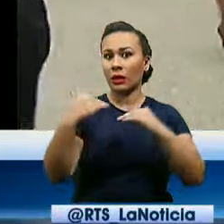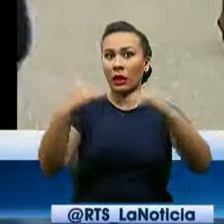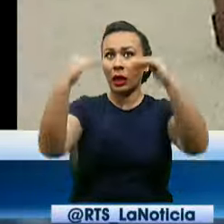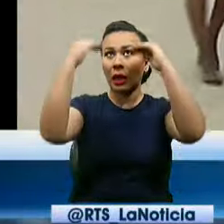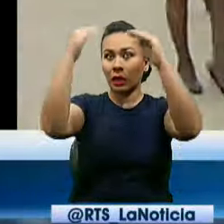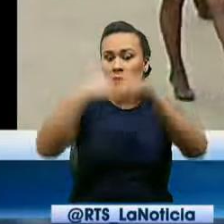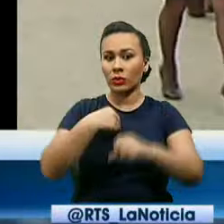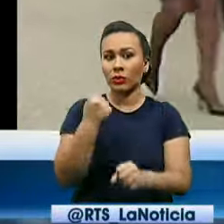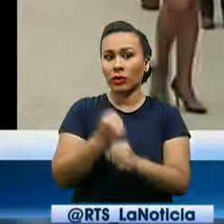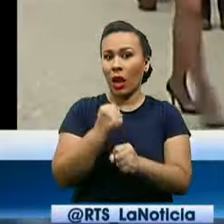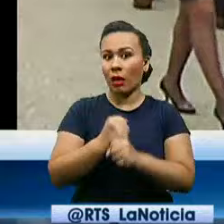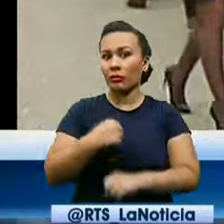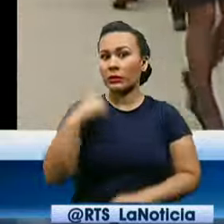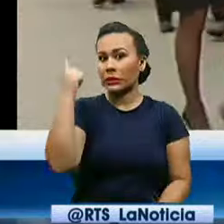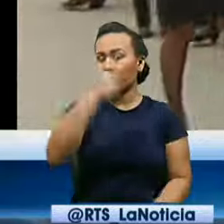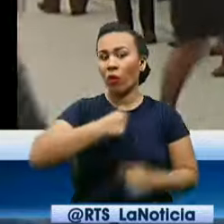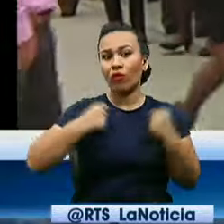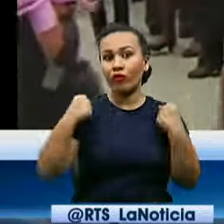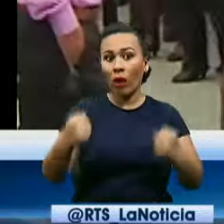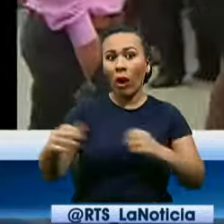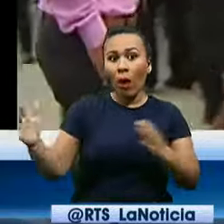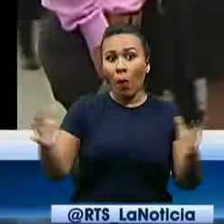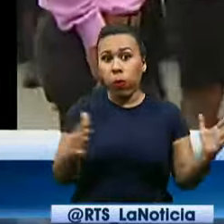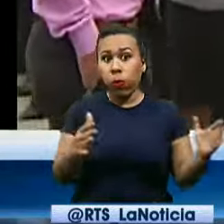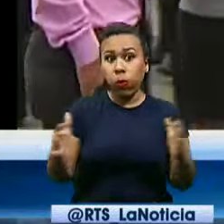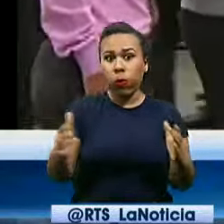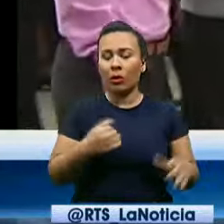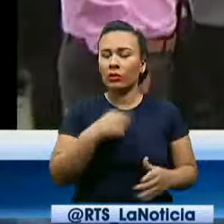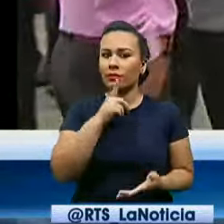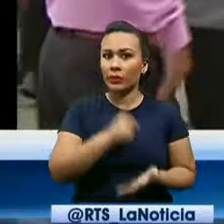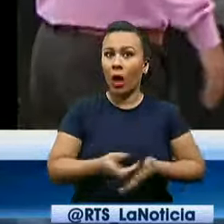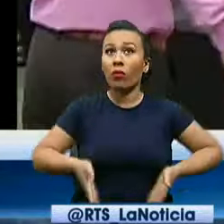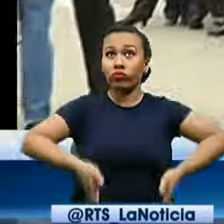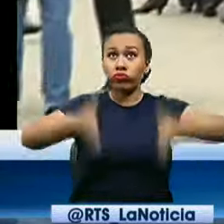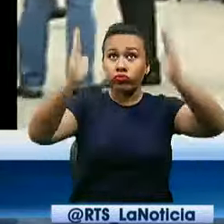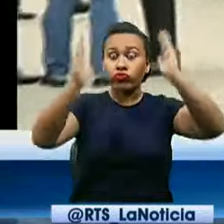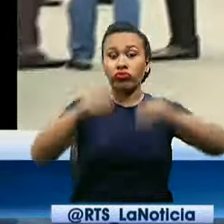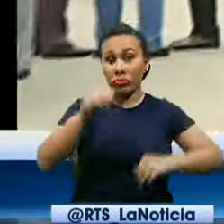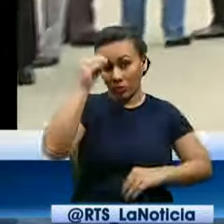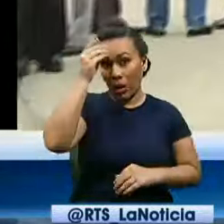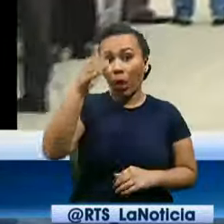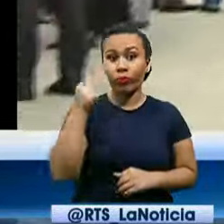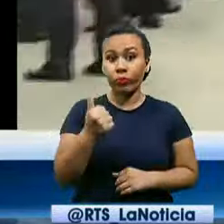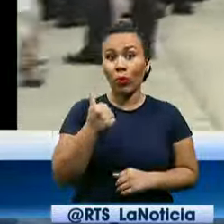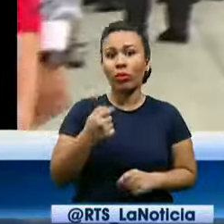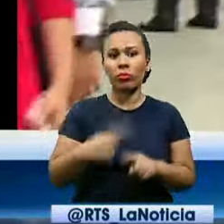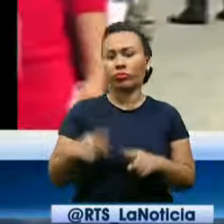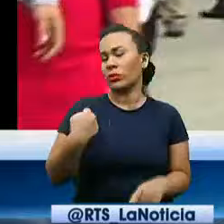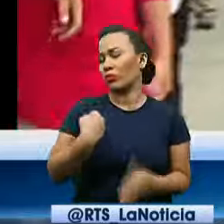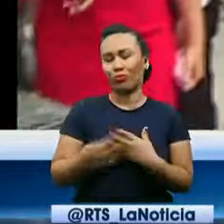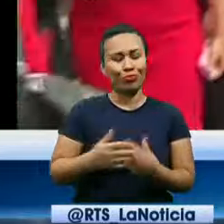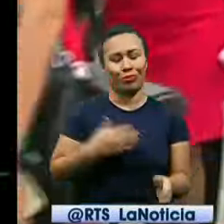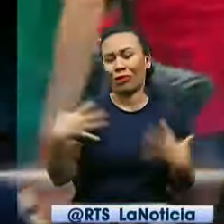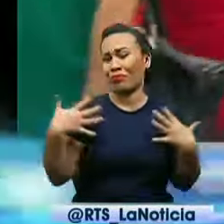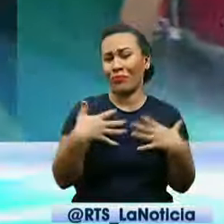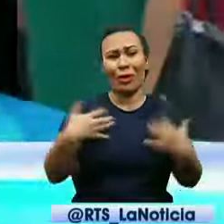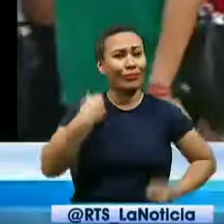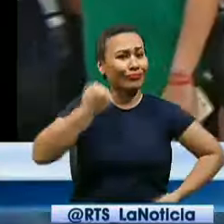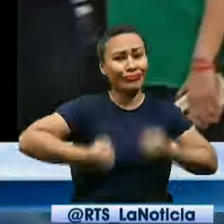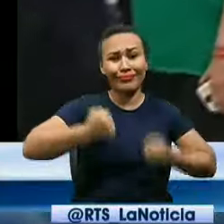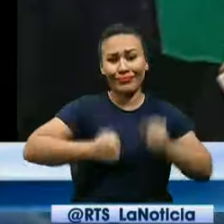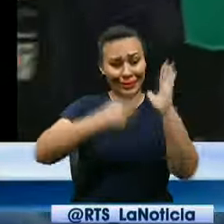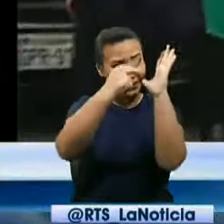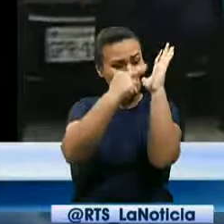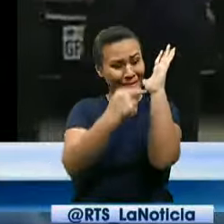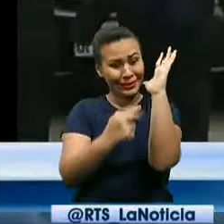corriendo, demasiado fuerte. A pesar del edificio ser un edificio inteligente, pero demasiado. Tuvimos que salir en precipitada carrera por las escaleras porque